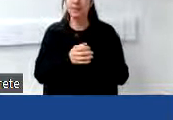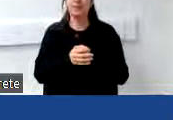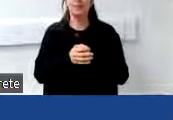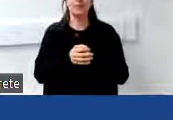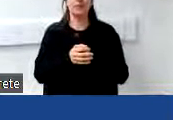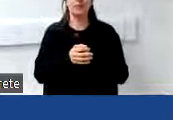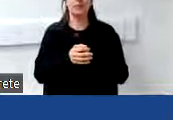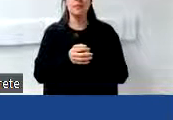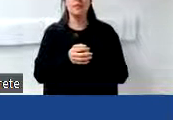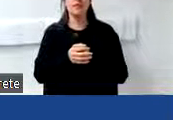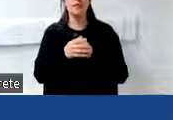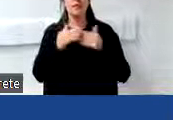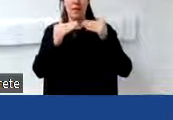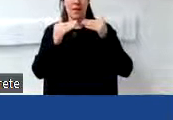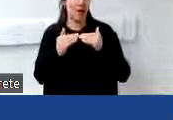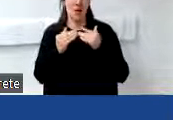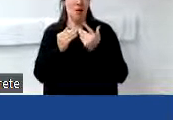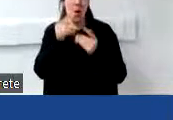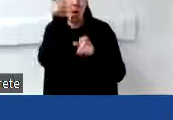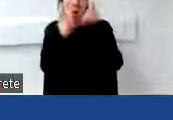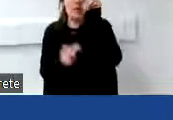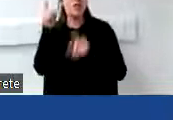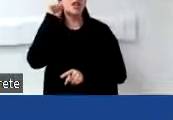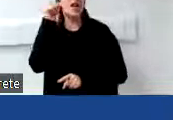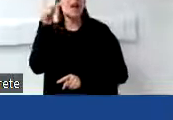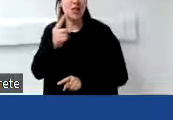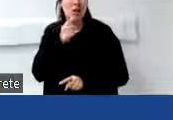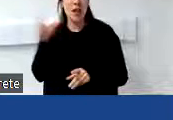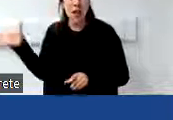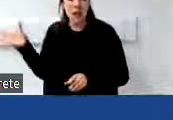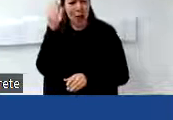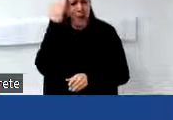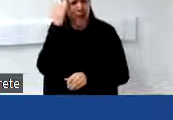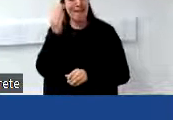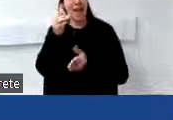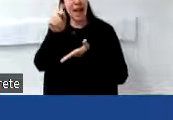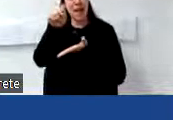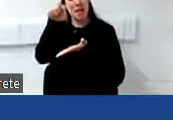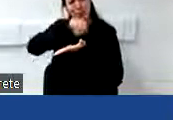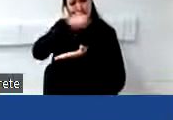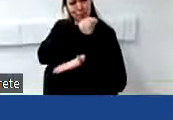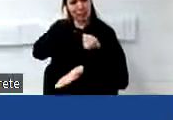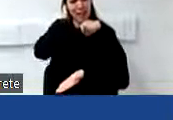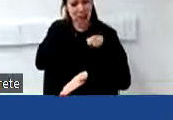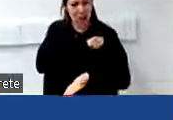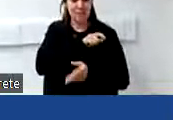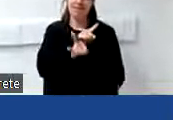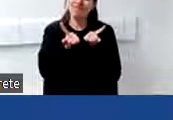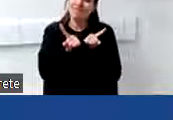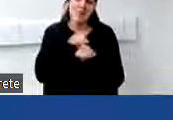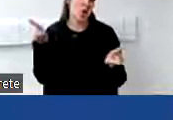que es el siguiente punto, no todas las personas sordas manejan el idioma español, esto es fundamental, ¿sí? Nosotros pensamos